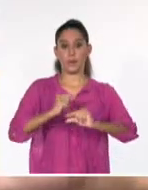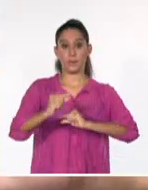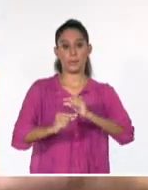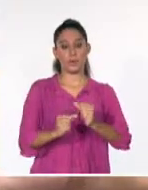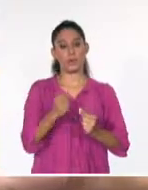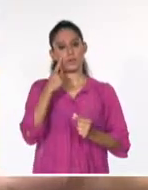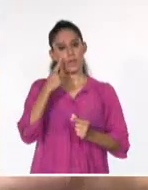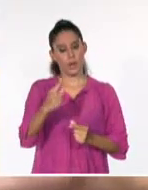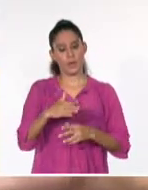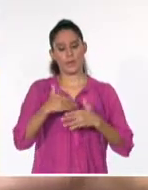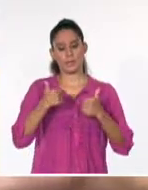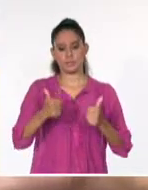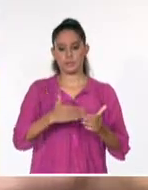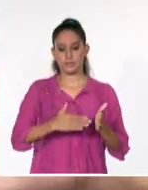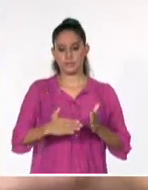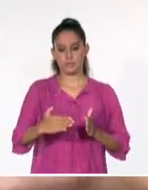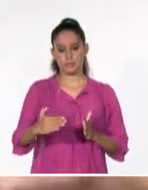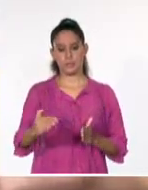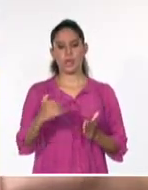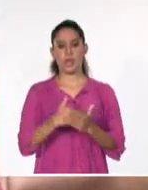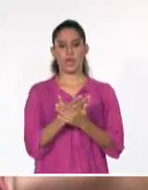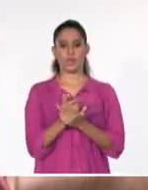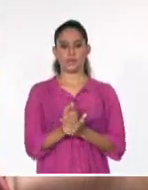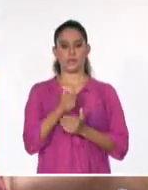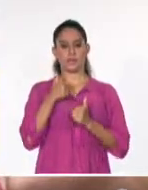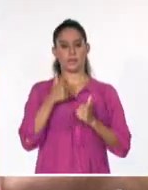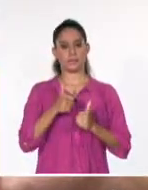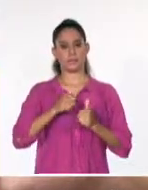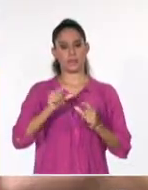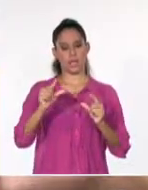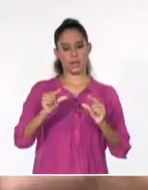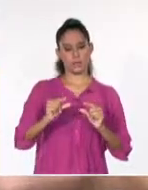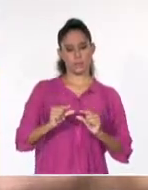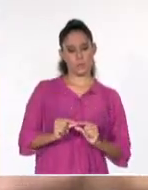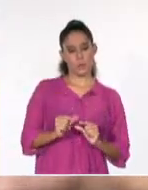haber una mejoría en el comportamiento de la disponibilidad y, por supuesto, una disminución en las afectaciones al servicio.